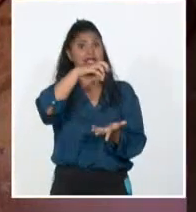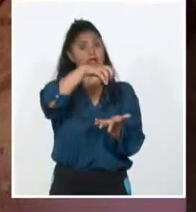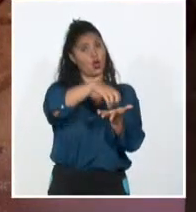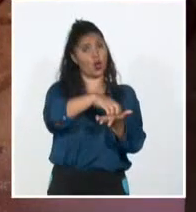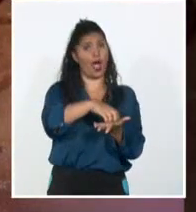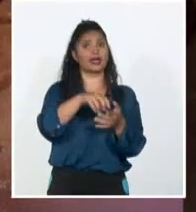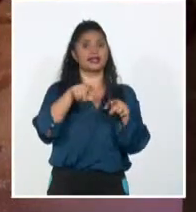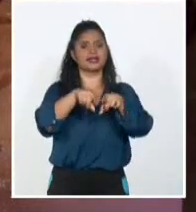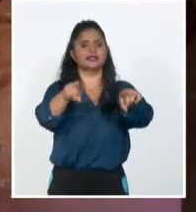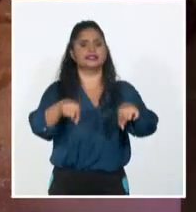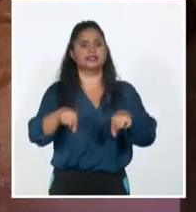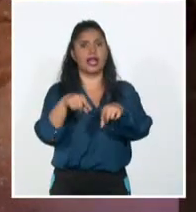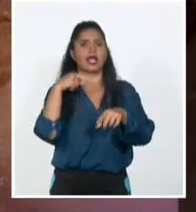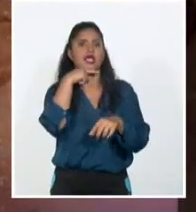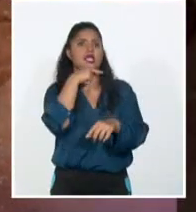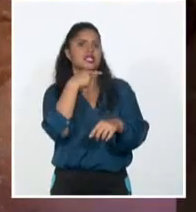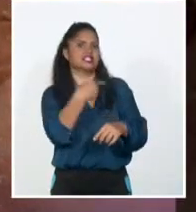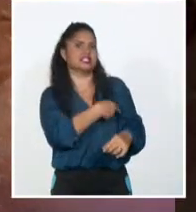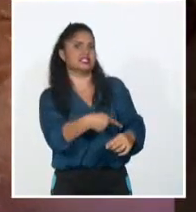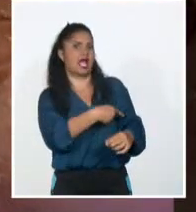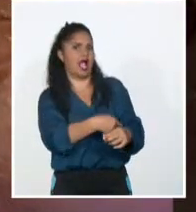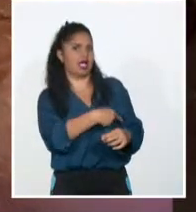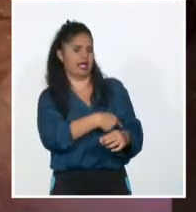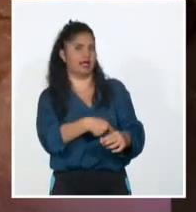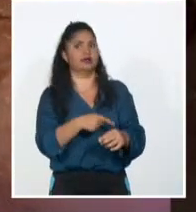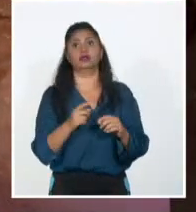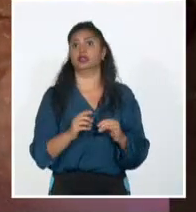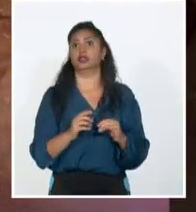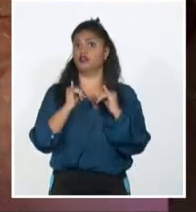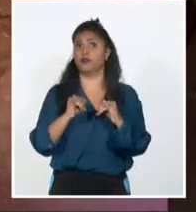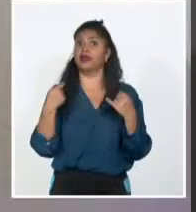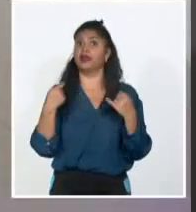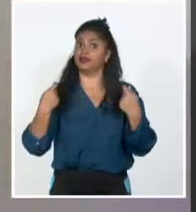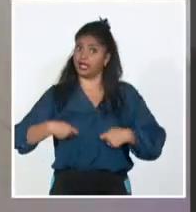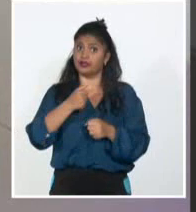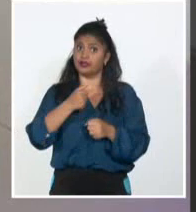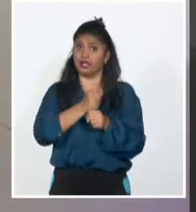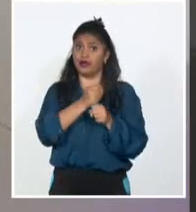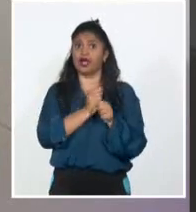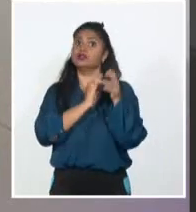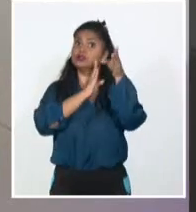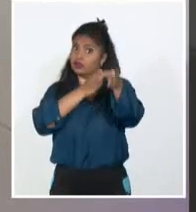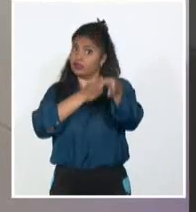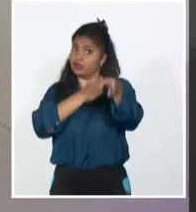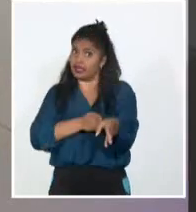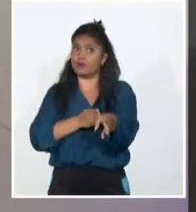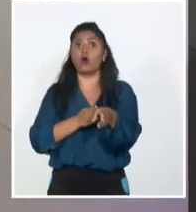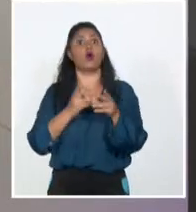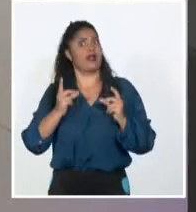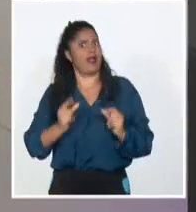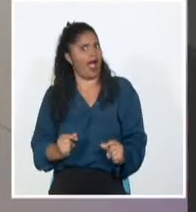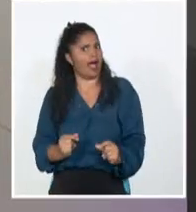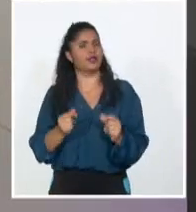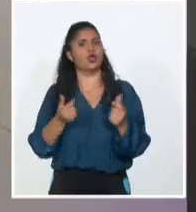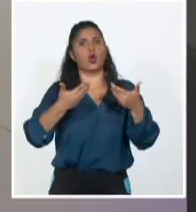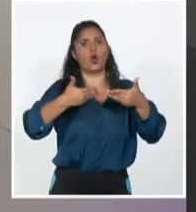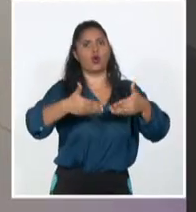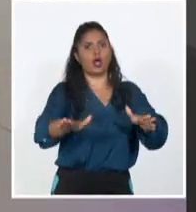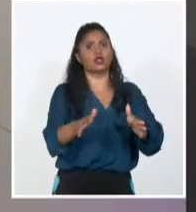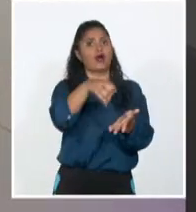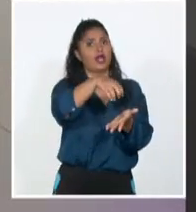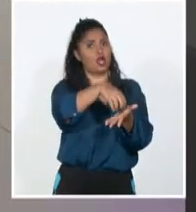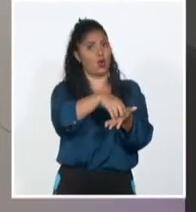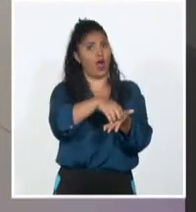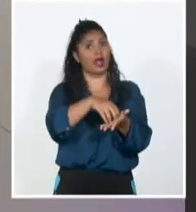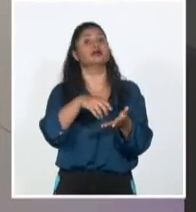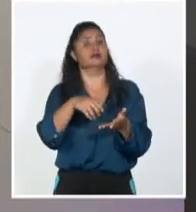llamó a brindar un servicio eficiente y a utilizar los recursos con racionalidad una vez inaugurado el local. Además, conoció